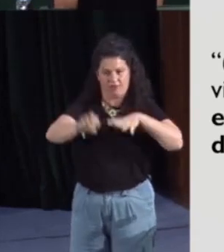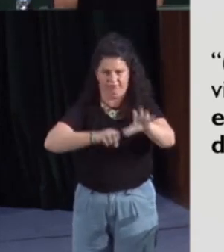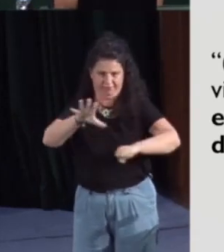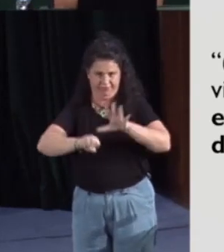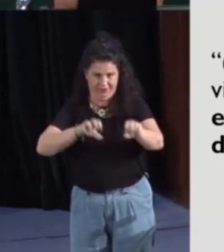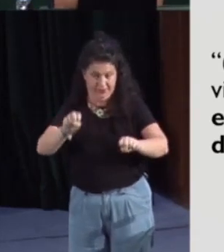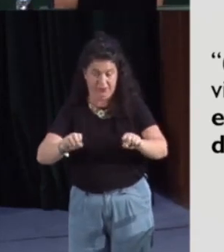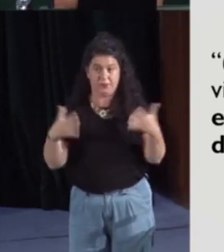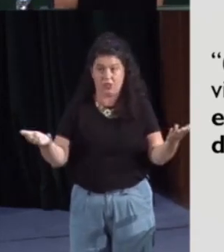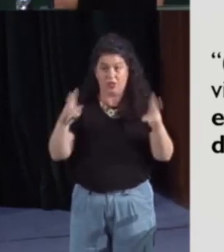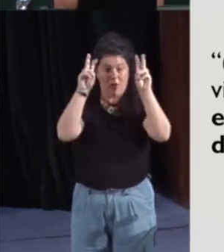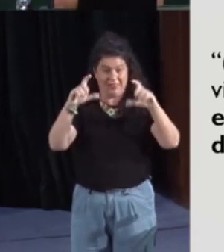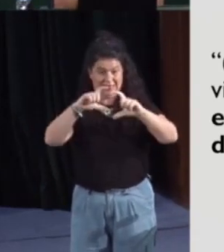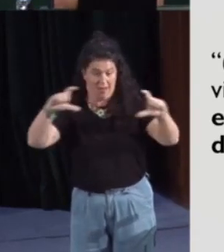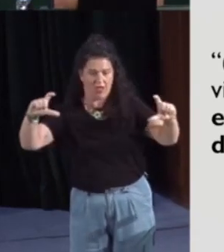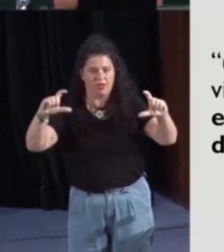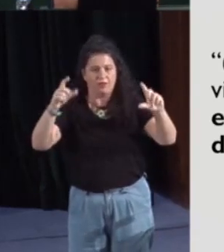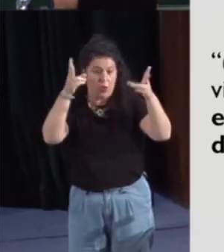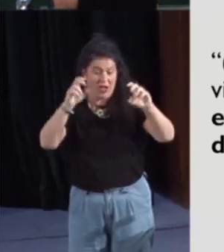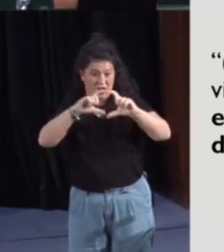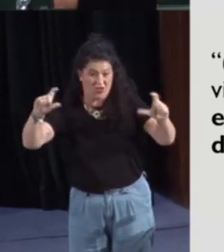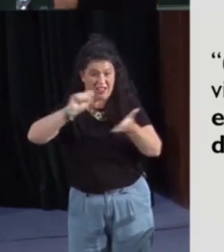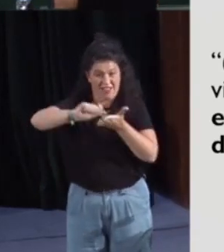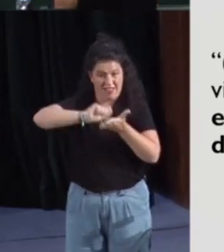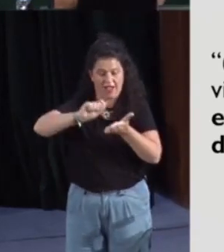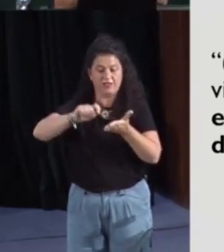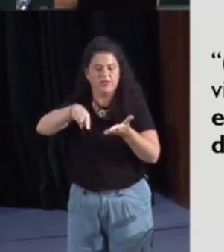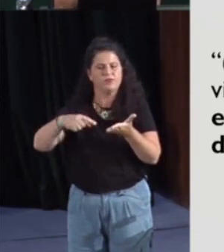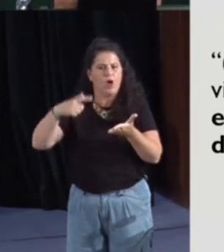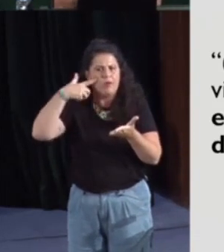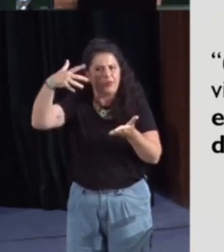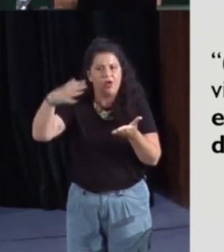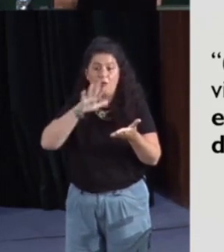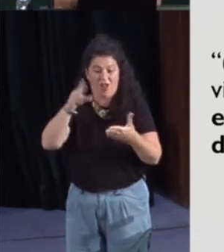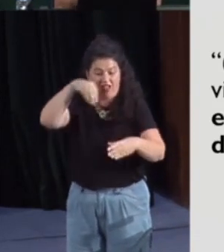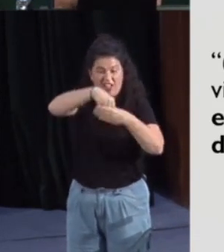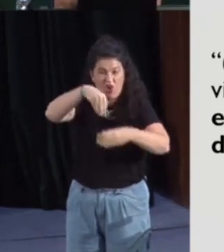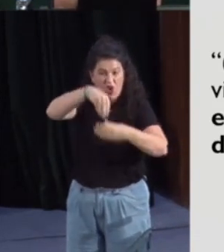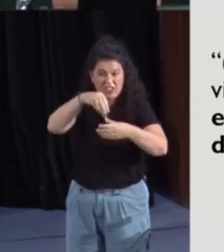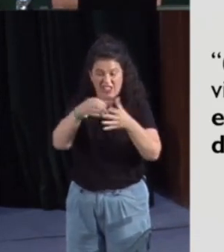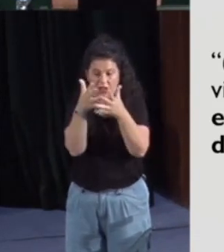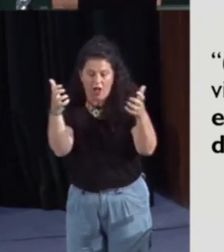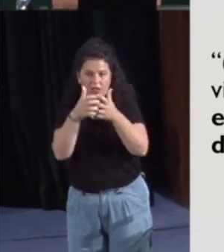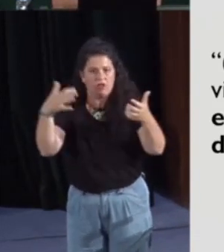las notas de cata se caracterizan por tener una gran cantidad de figuras retóricas y sobre todo de metáforas.